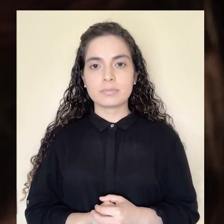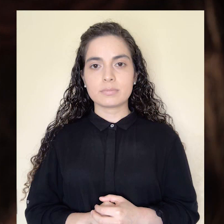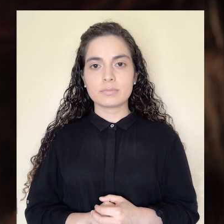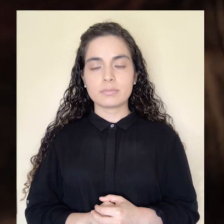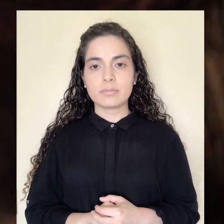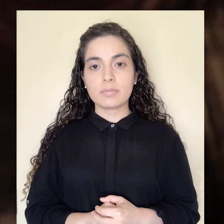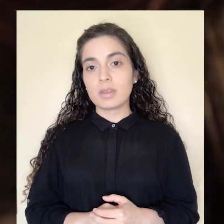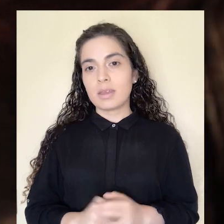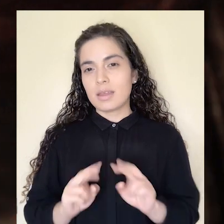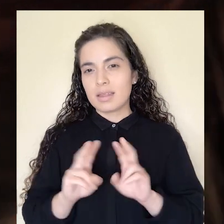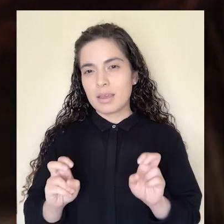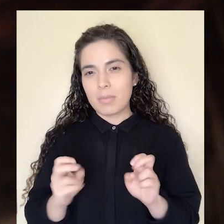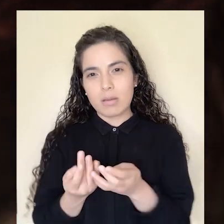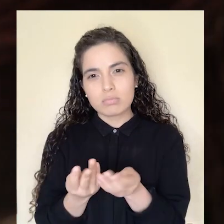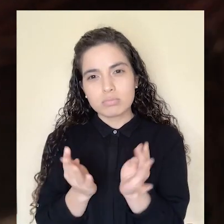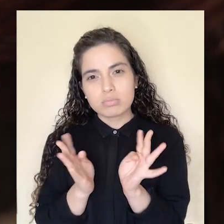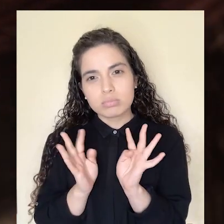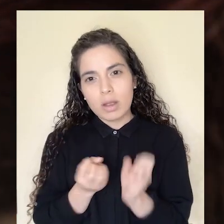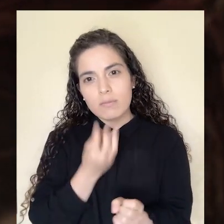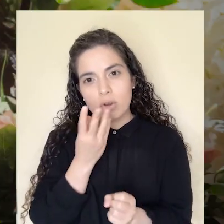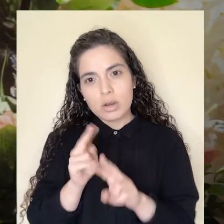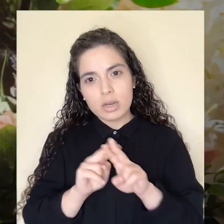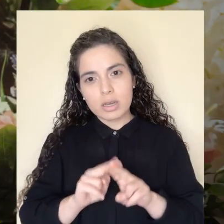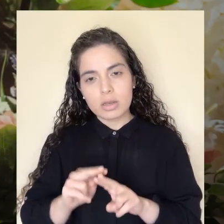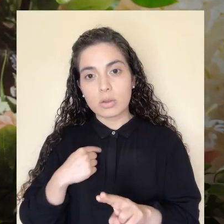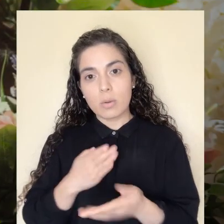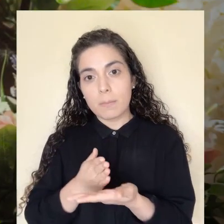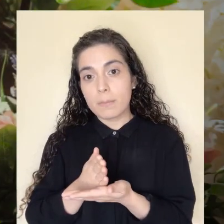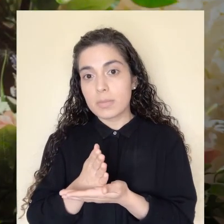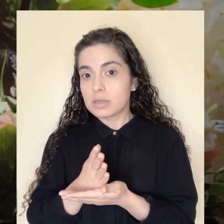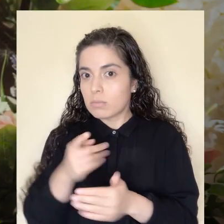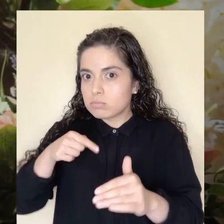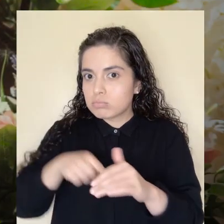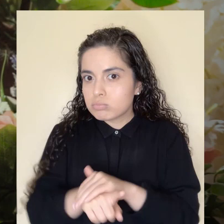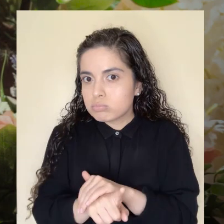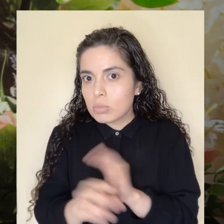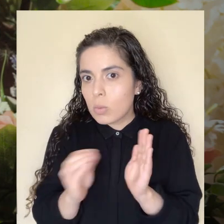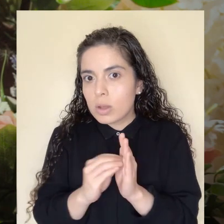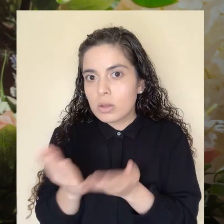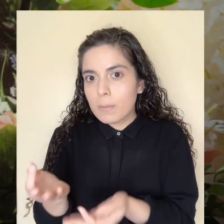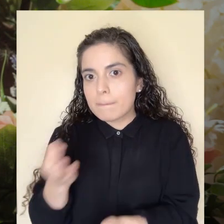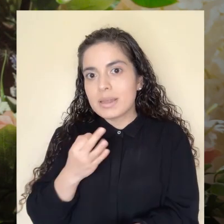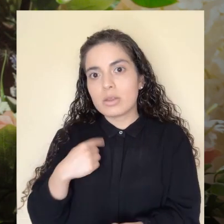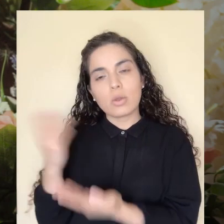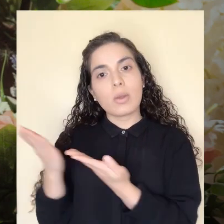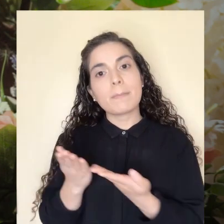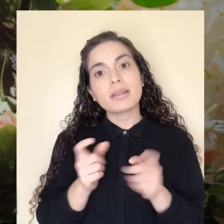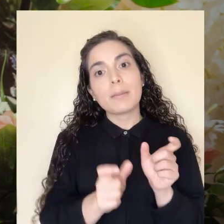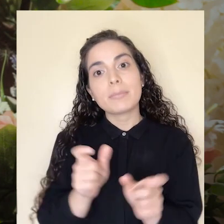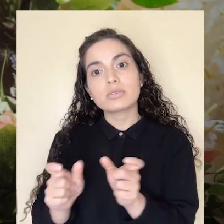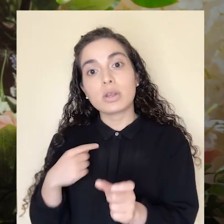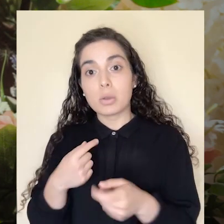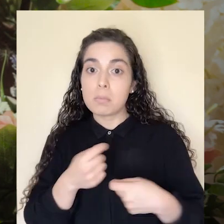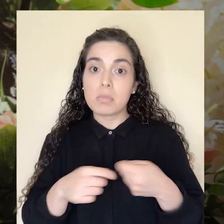Con esta cosa de los arreglos florales empecé a hacer la primera incursión que hice cuando me dijeron que invitar a personas como para vender mi trabajo. Y